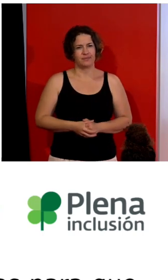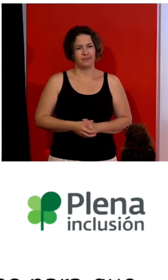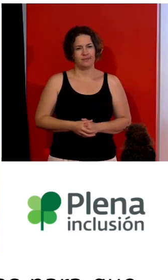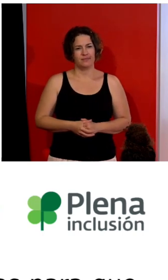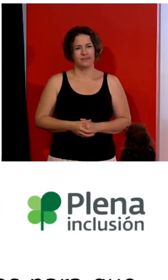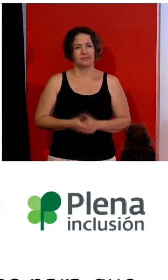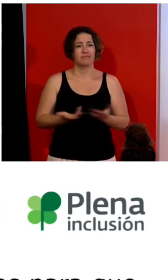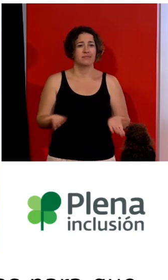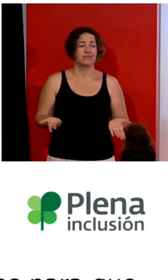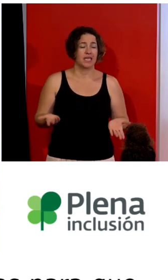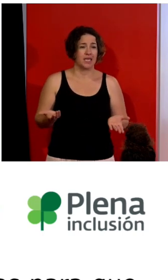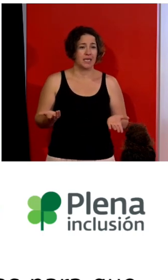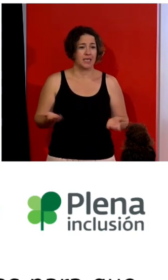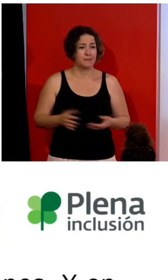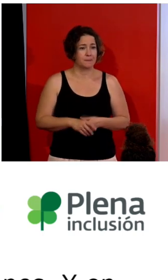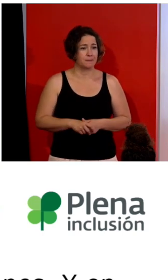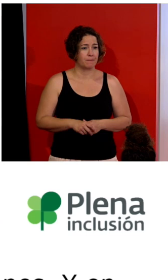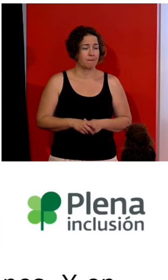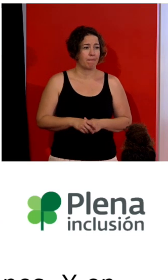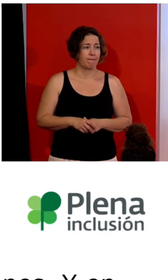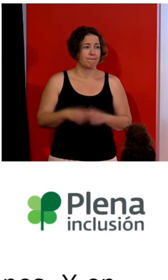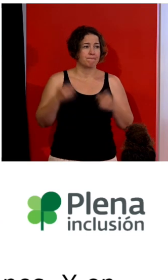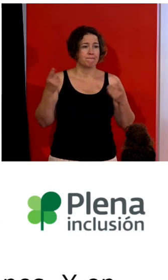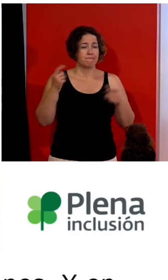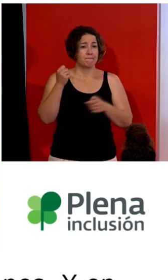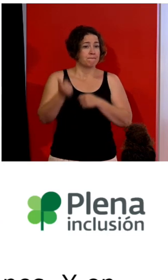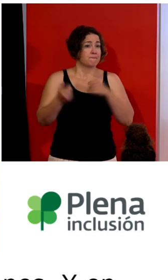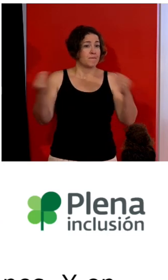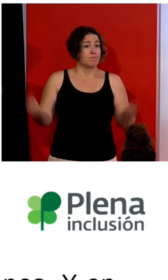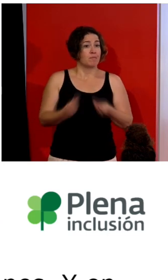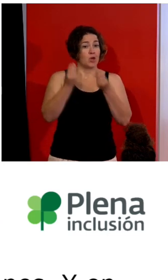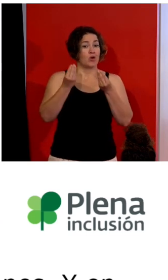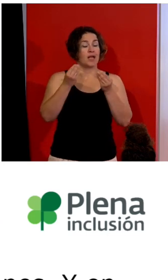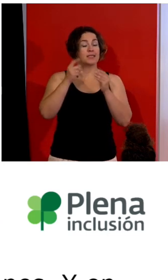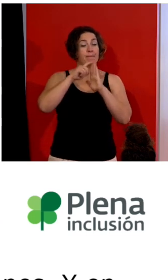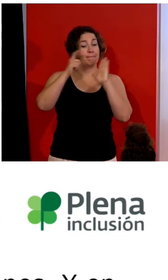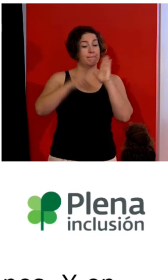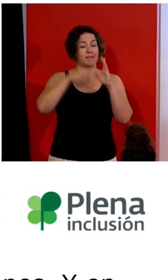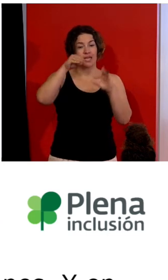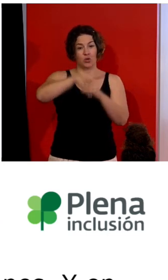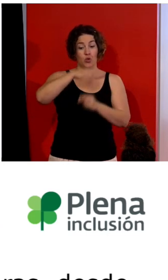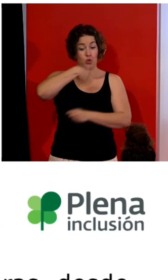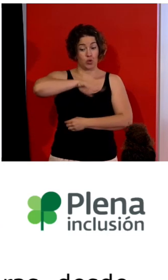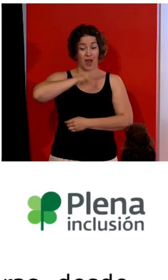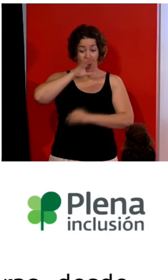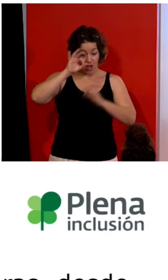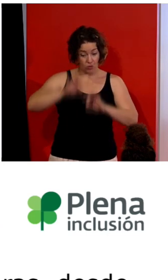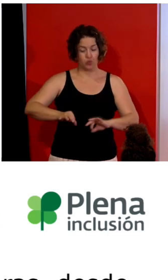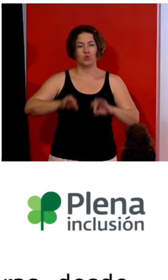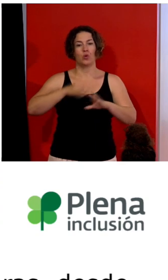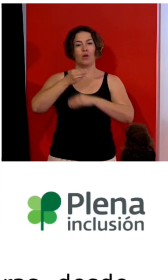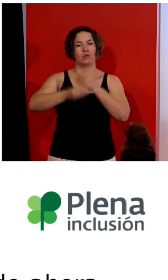bueno, en este sentido de ir incorporando mejoras desde Plena Inclusión, estamos desarrollando ahora mismo